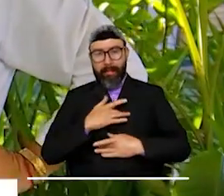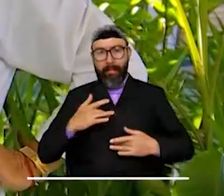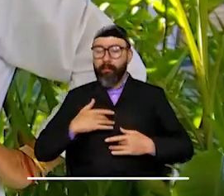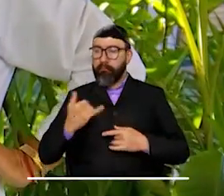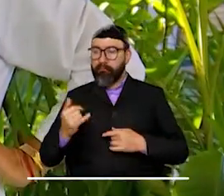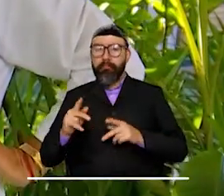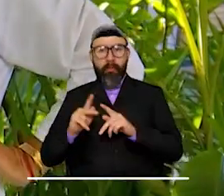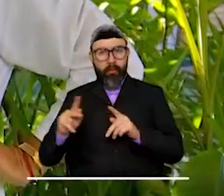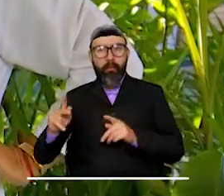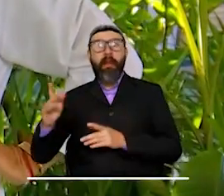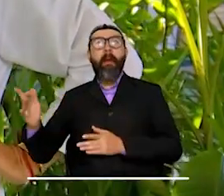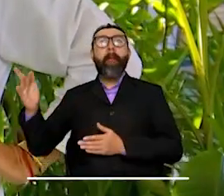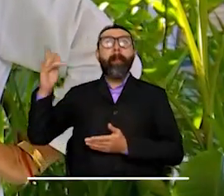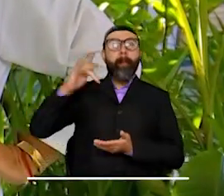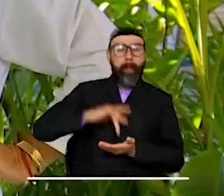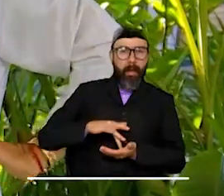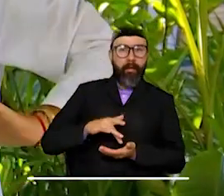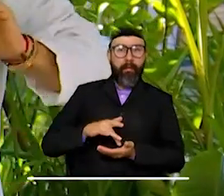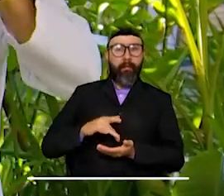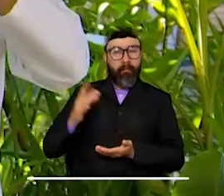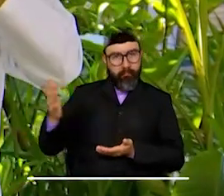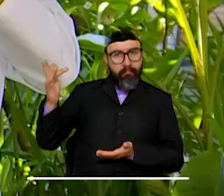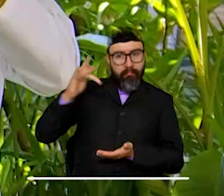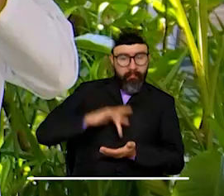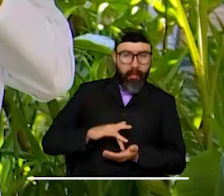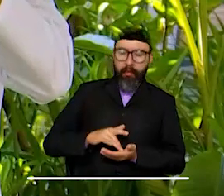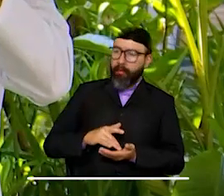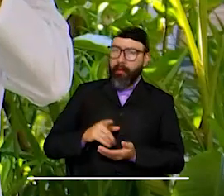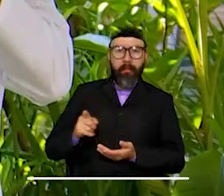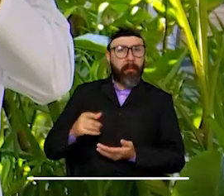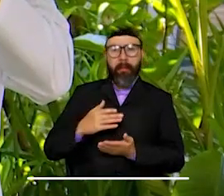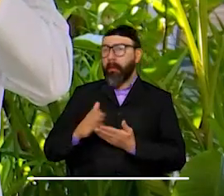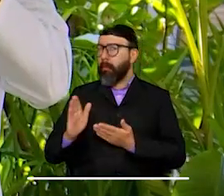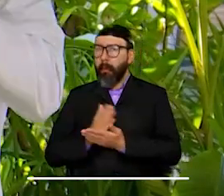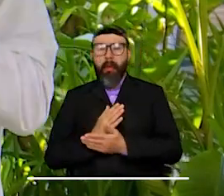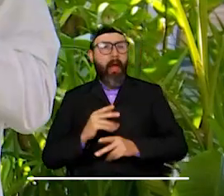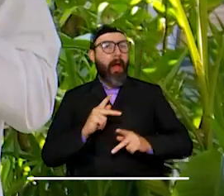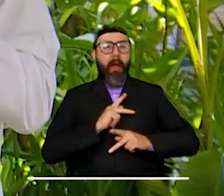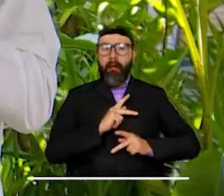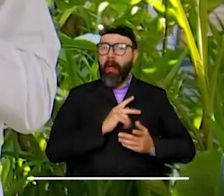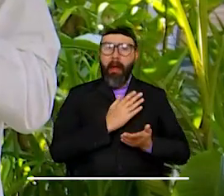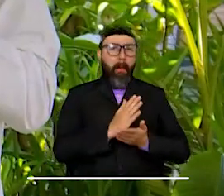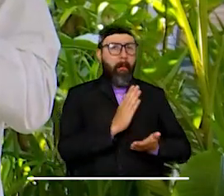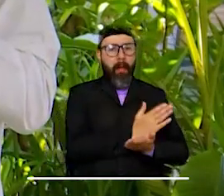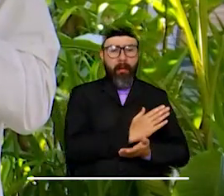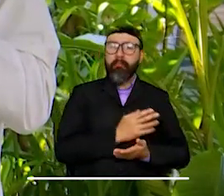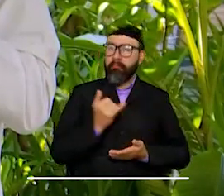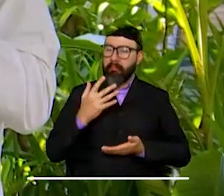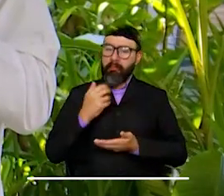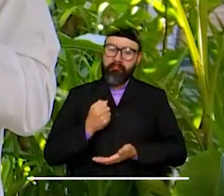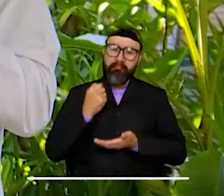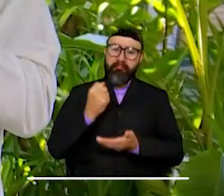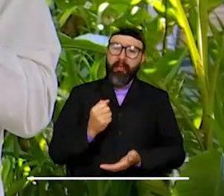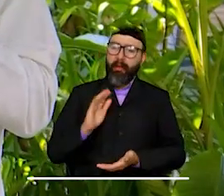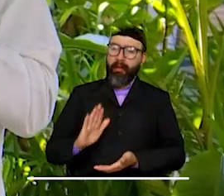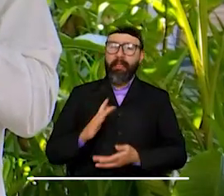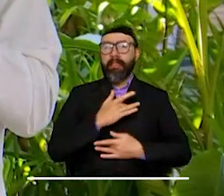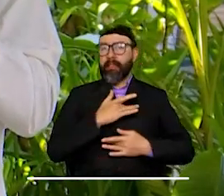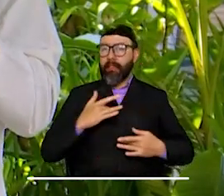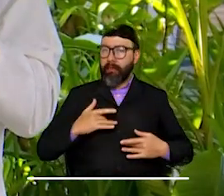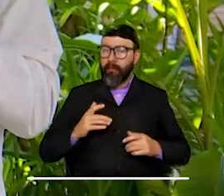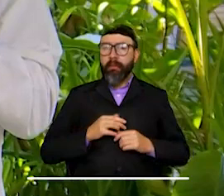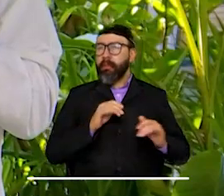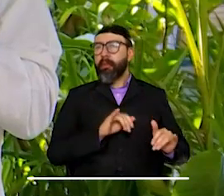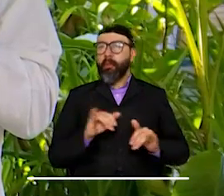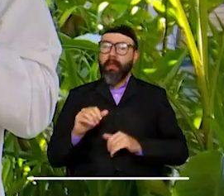vengan y así digamos que sea particular, inviertan en su salud. Así como llevan el carro a